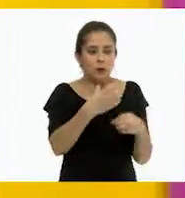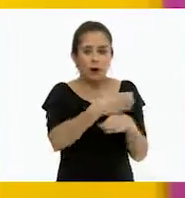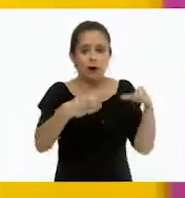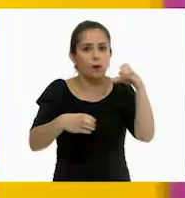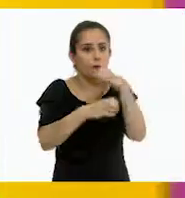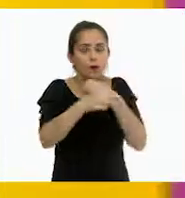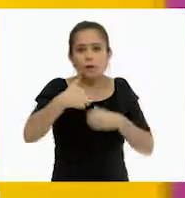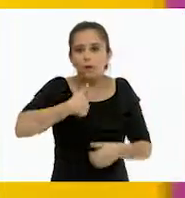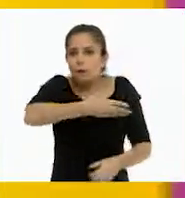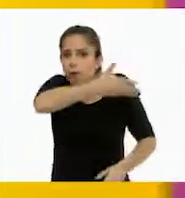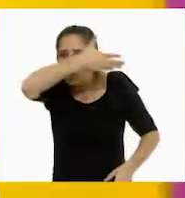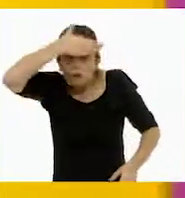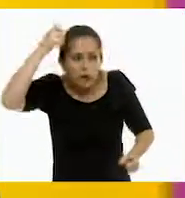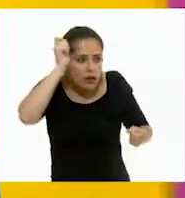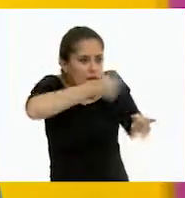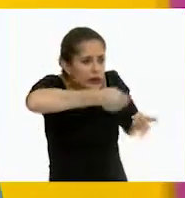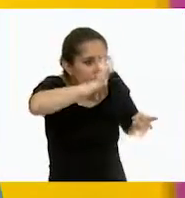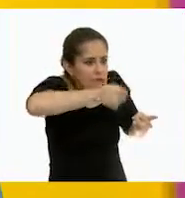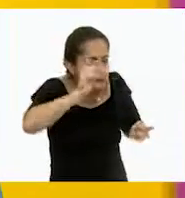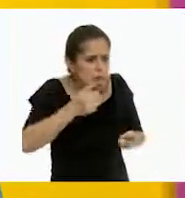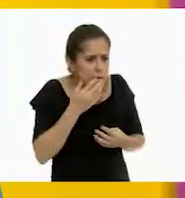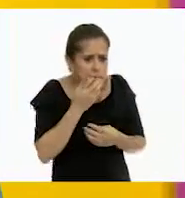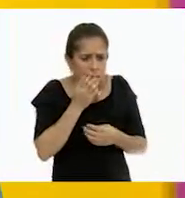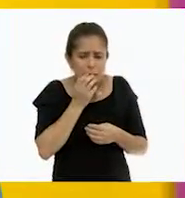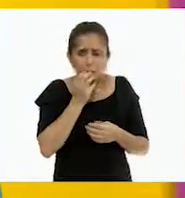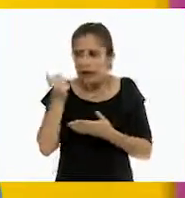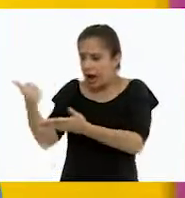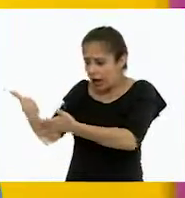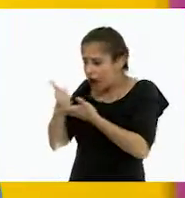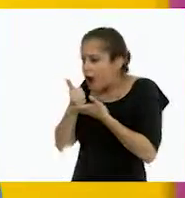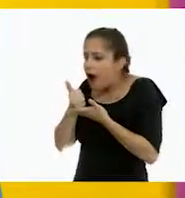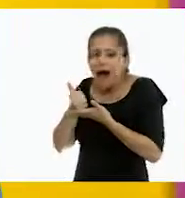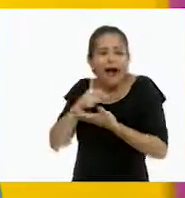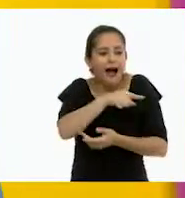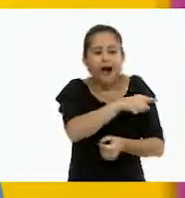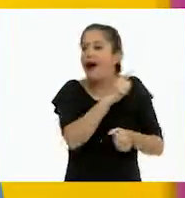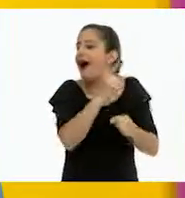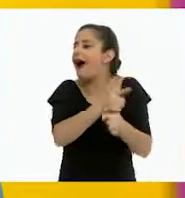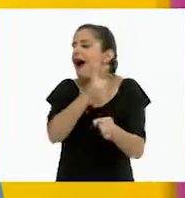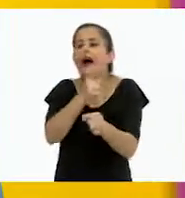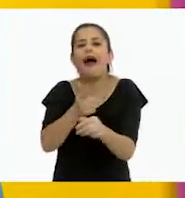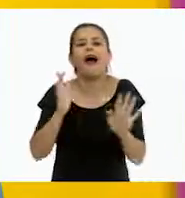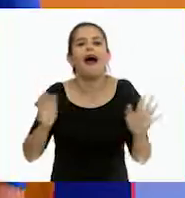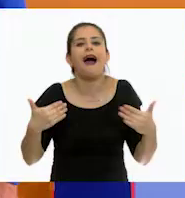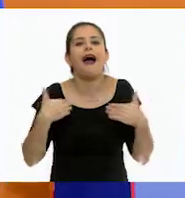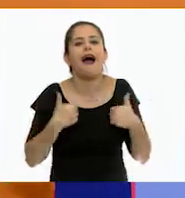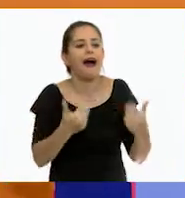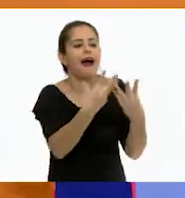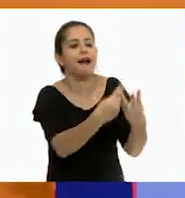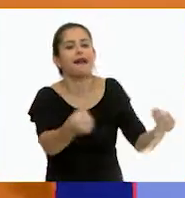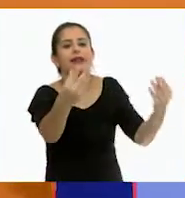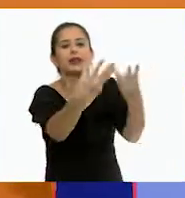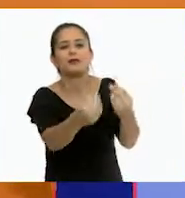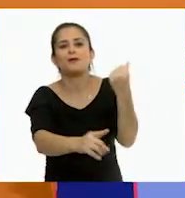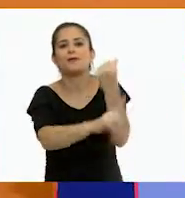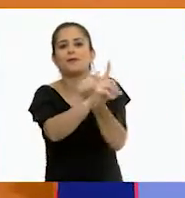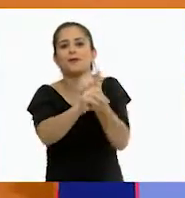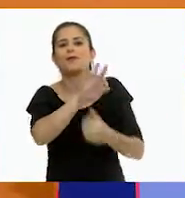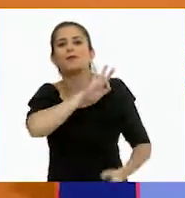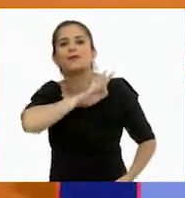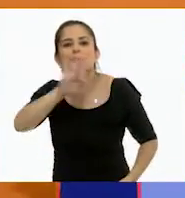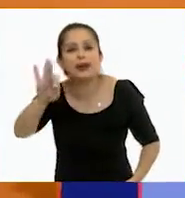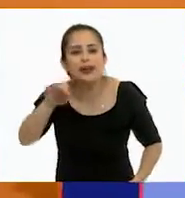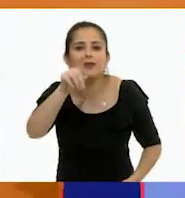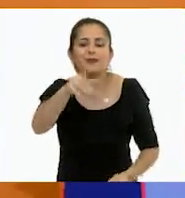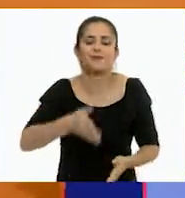que desconozco, y entonces con esa ayuda que me dan ya puedo resolver algunos problemas. Claro, perfecto. Y puedes